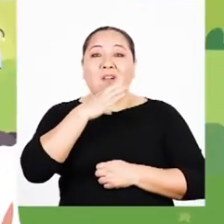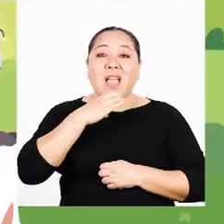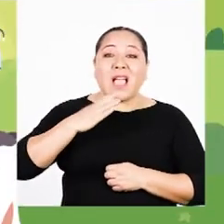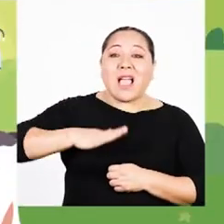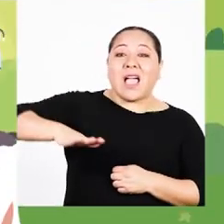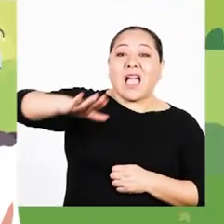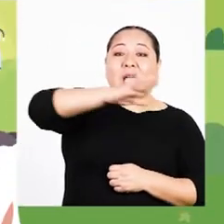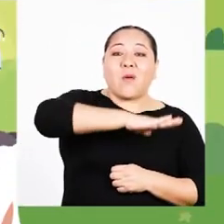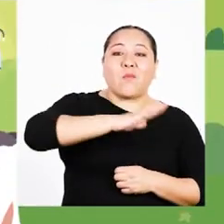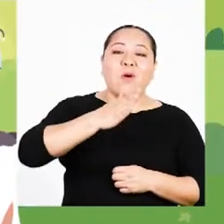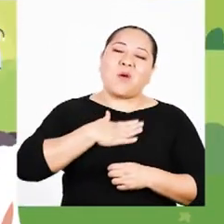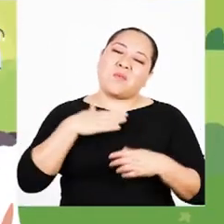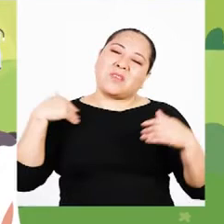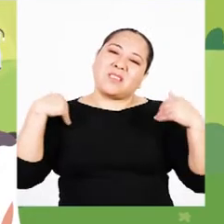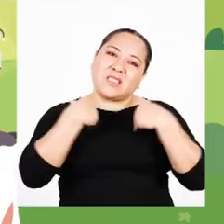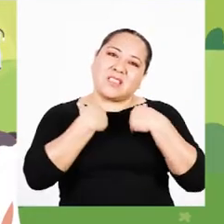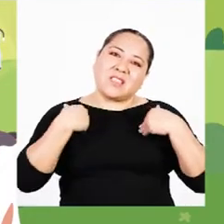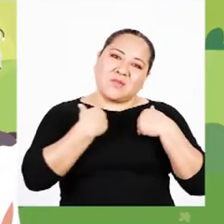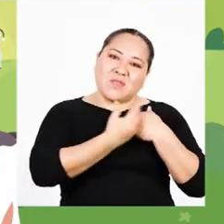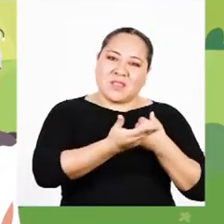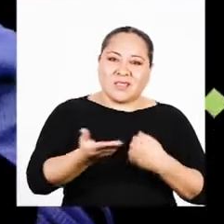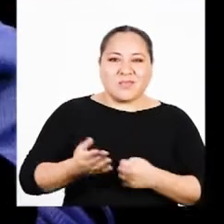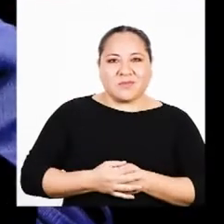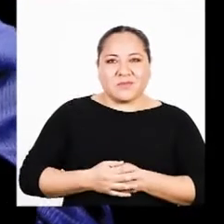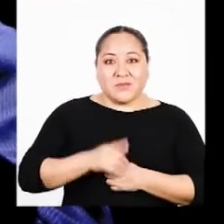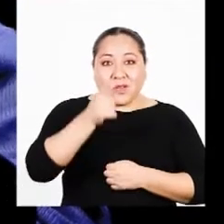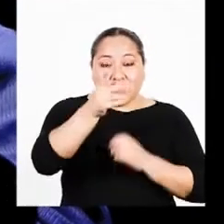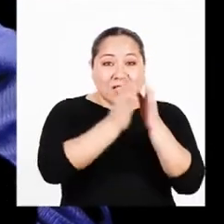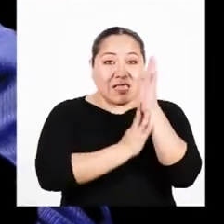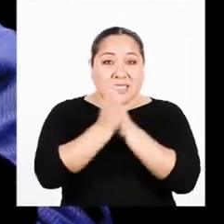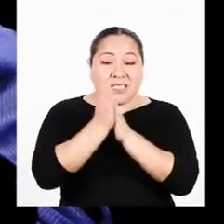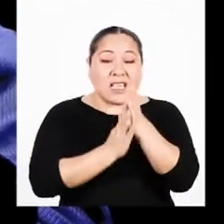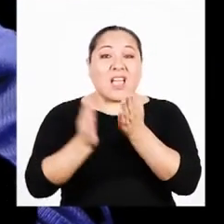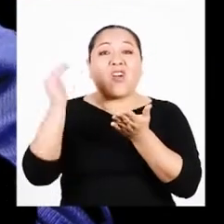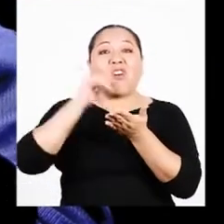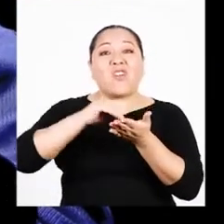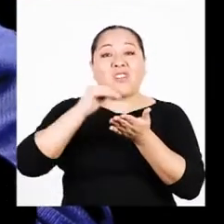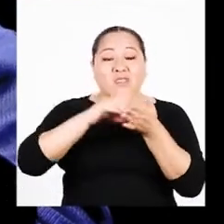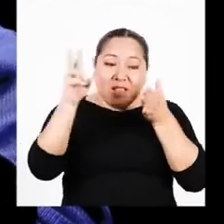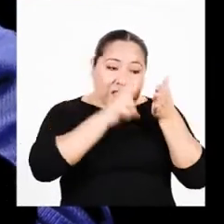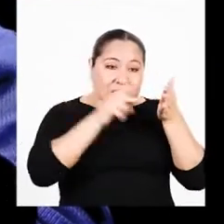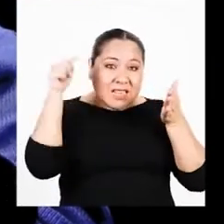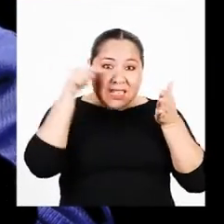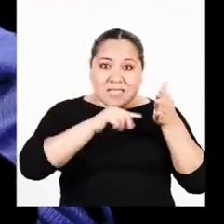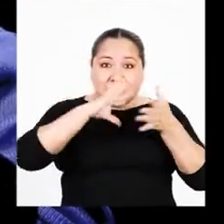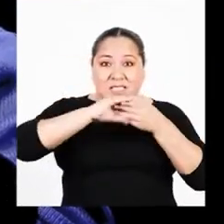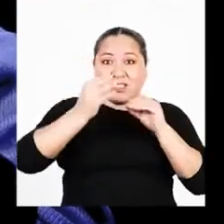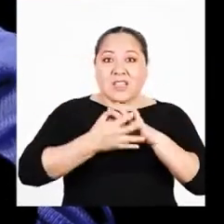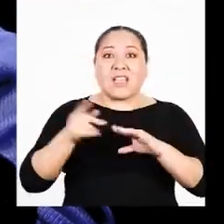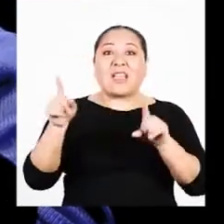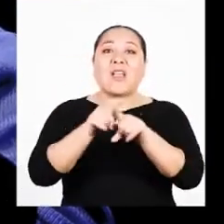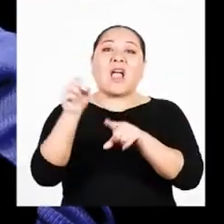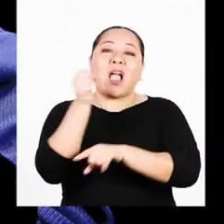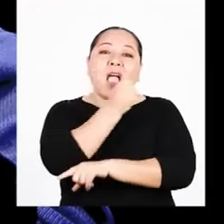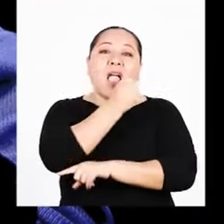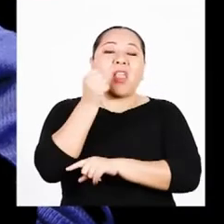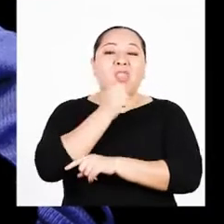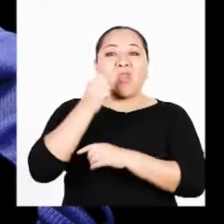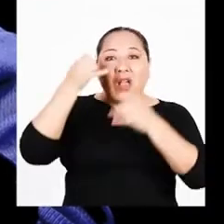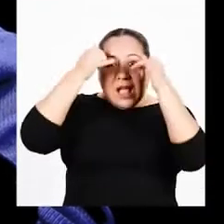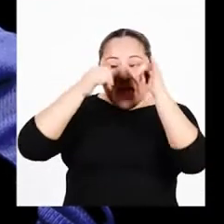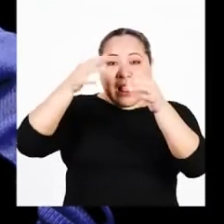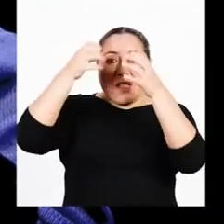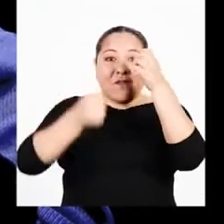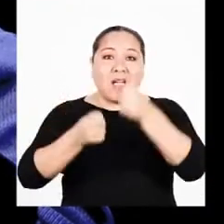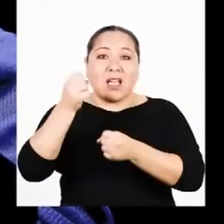mi campo a mis animalitos. Si desean leer nuevamente este texto y también Canto a la Vaca, que